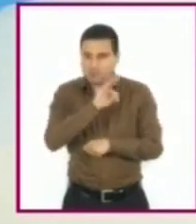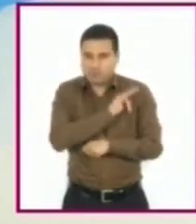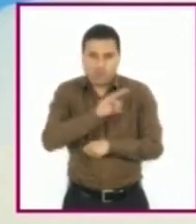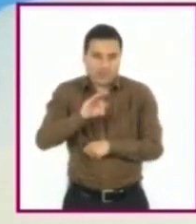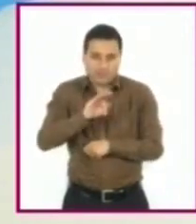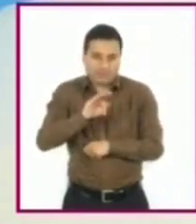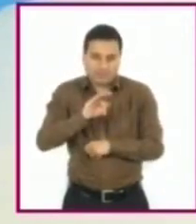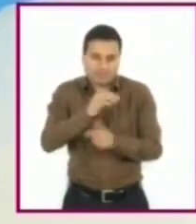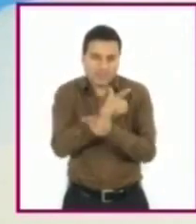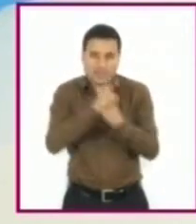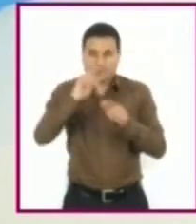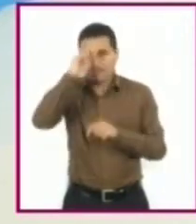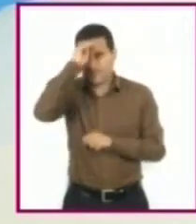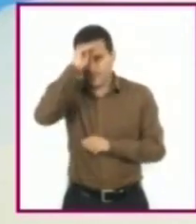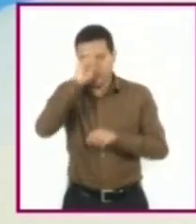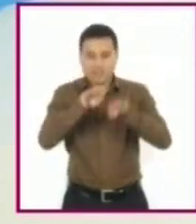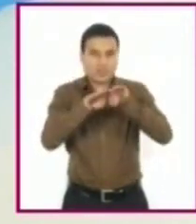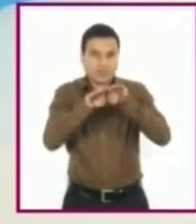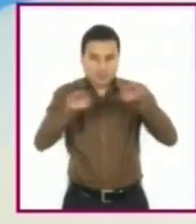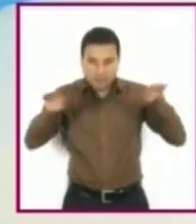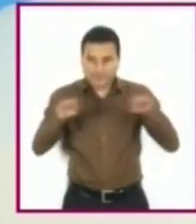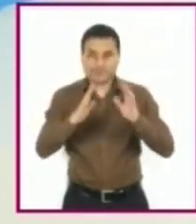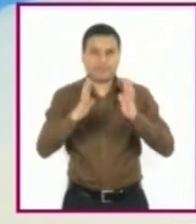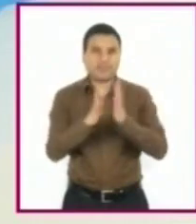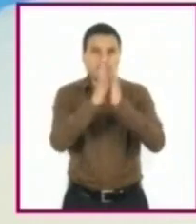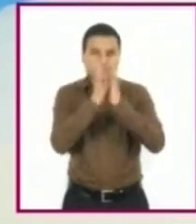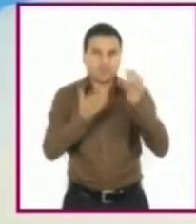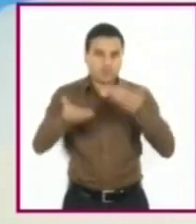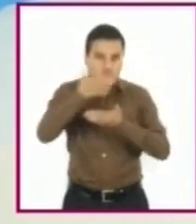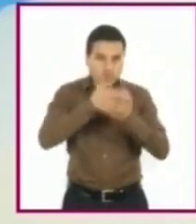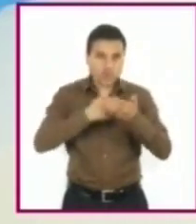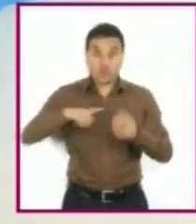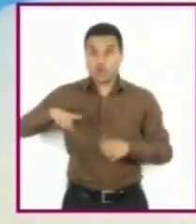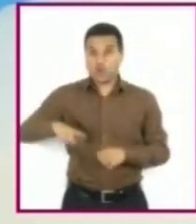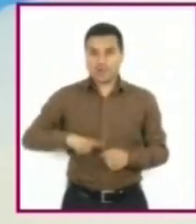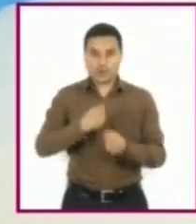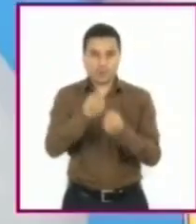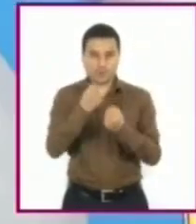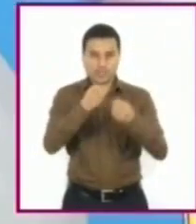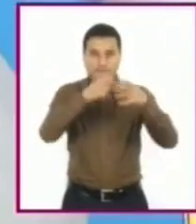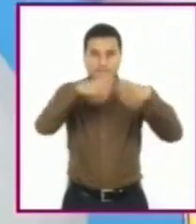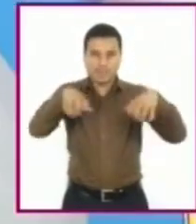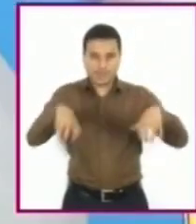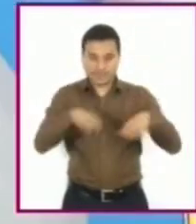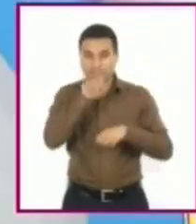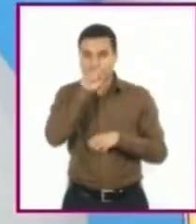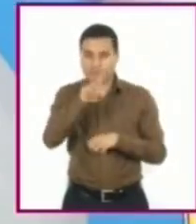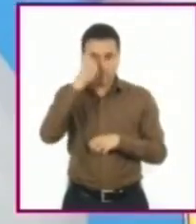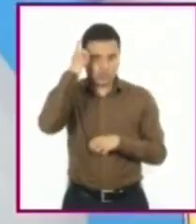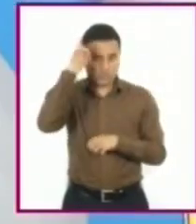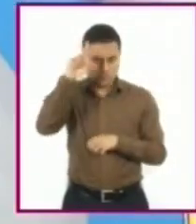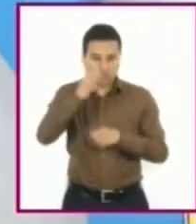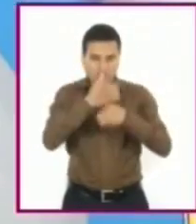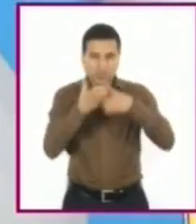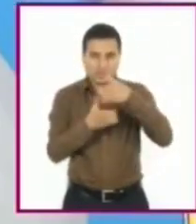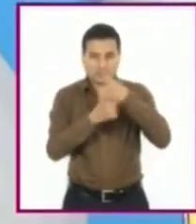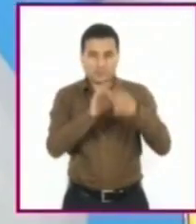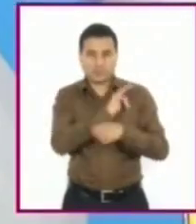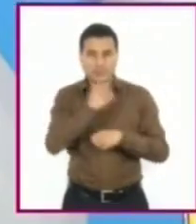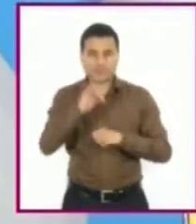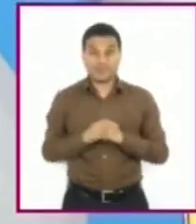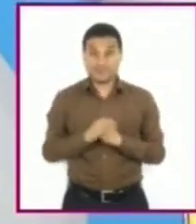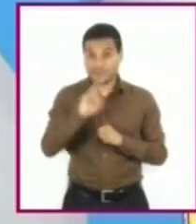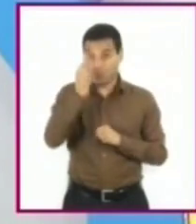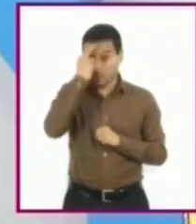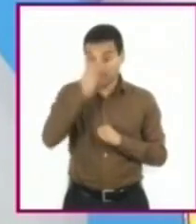la justicia, la democracia, la división de poderes y la propiedad privada. De igual forma, y como recordarán,